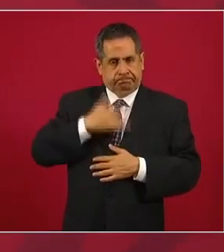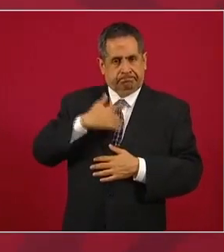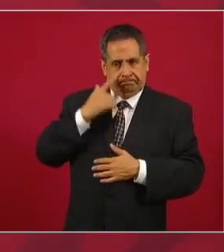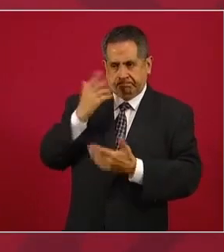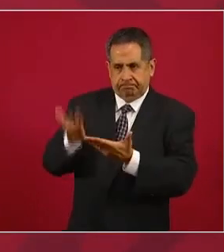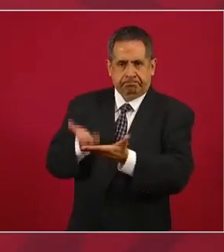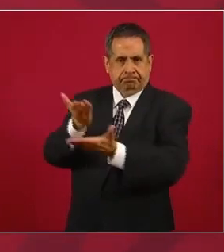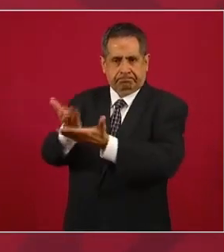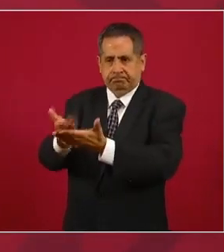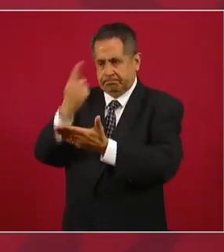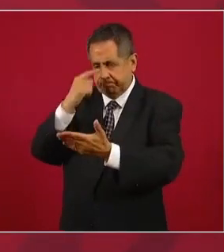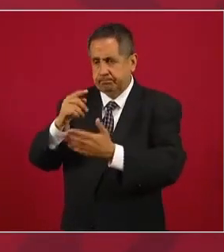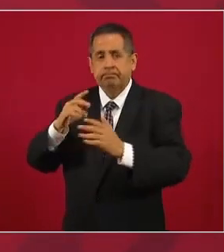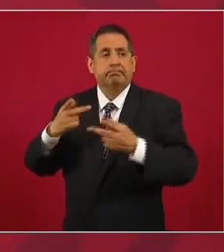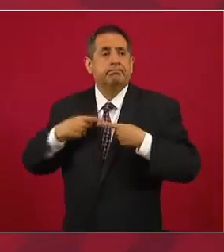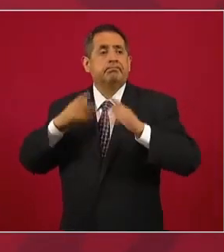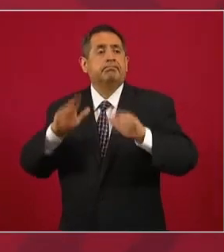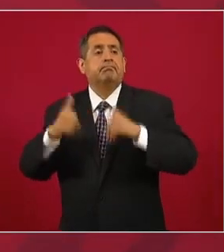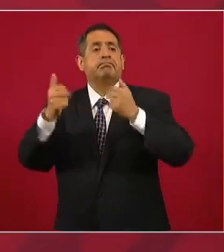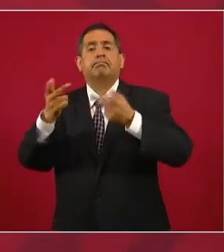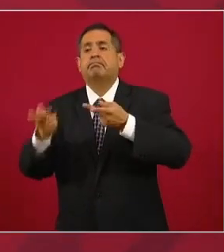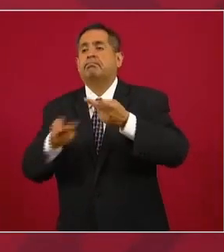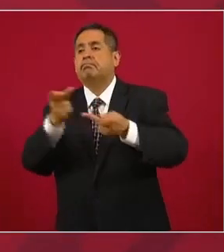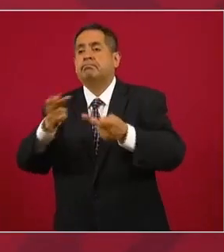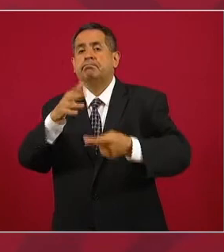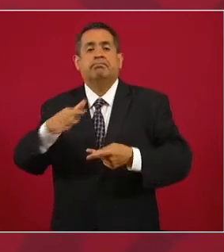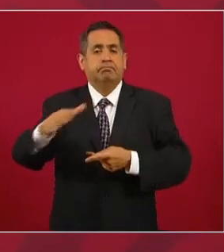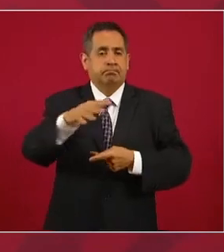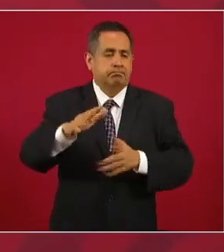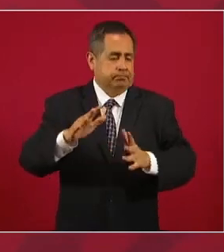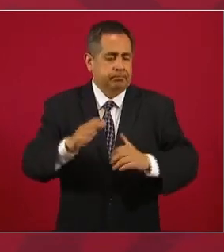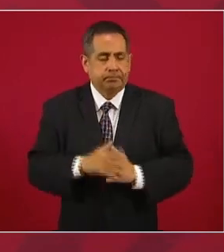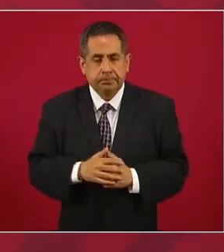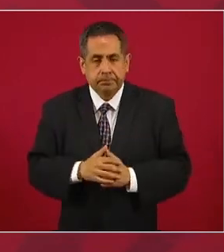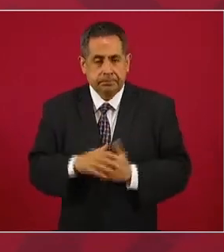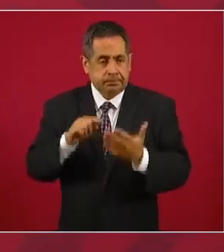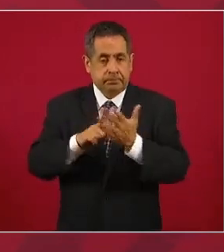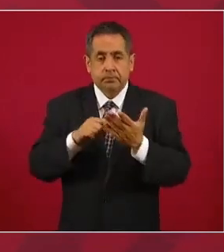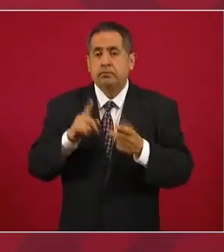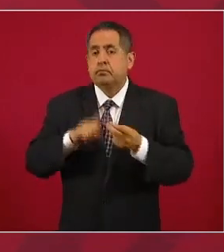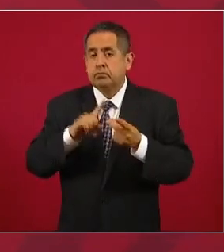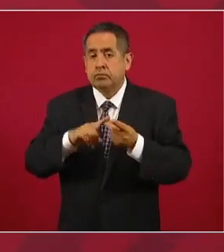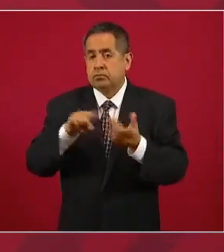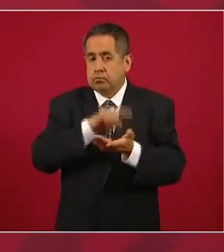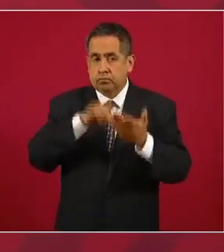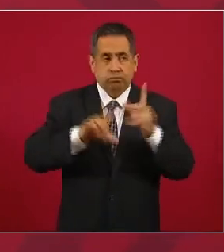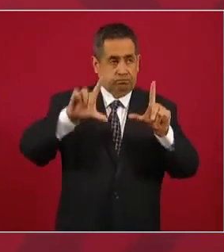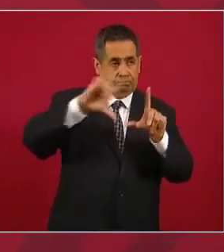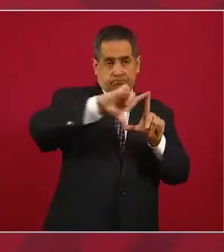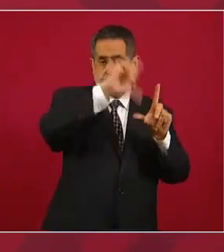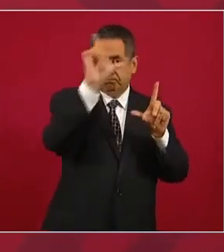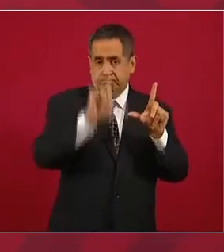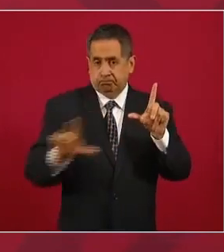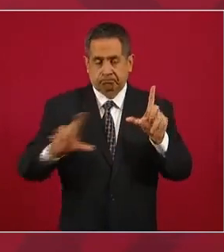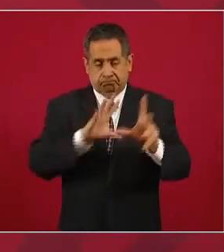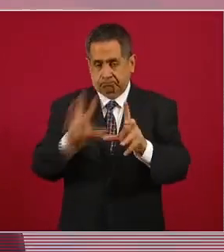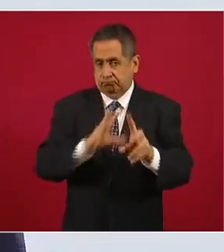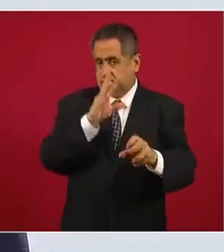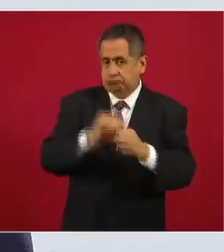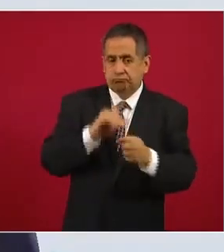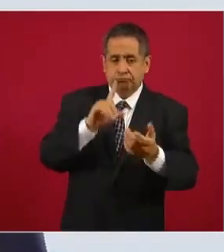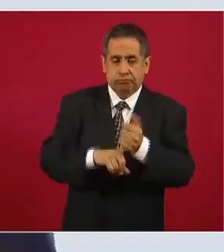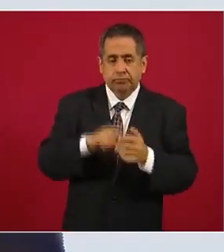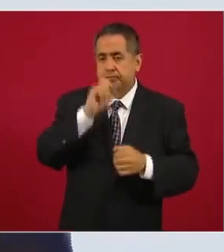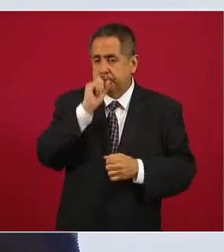petición de consulta popular repercute en todo el territorio nacional e involucra